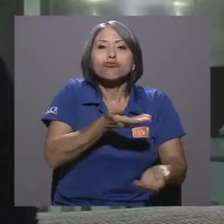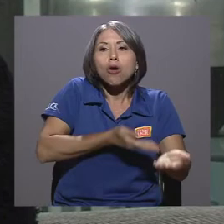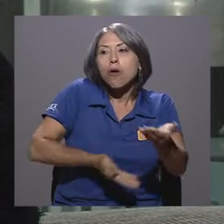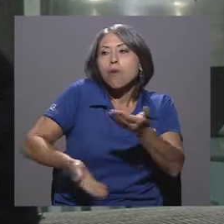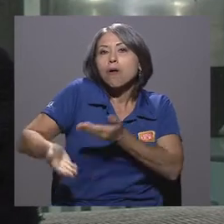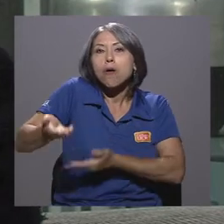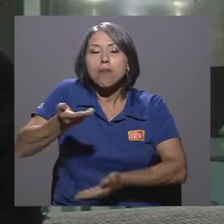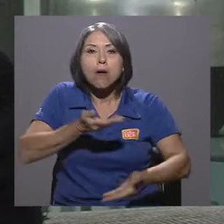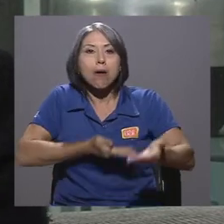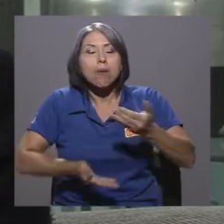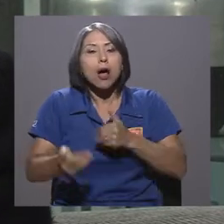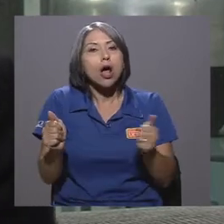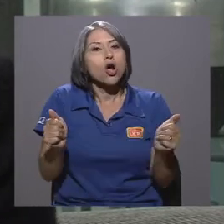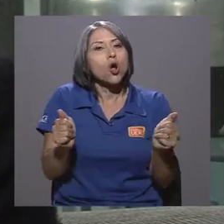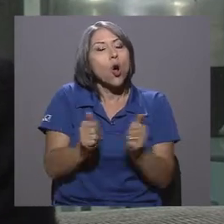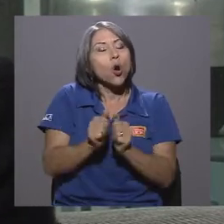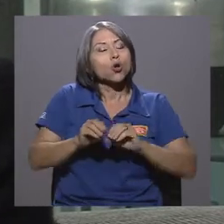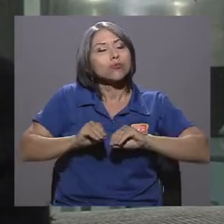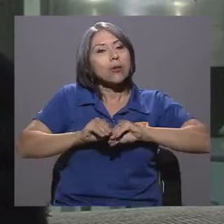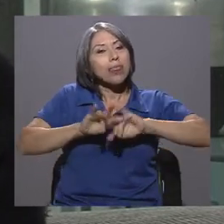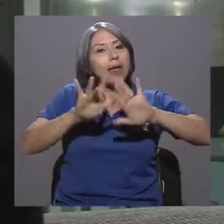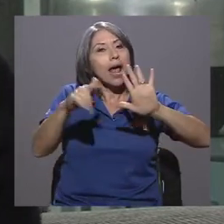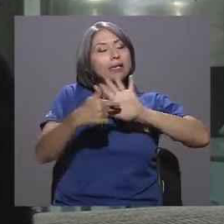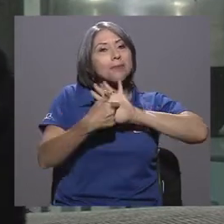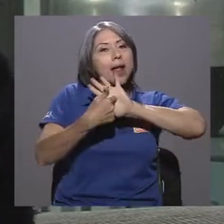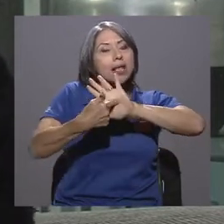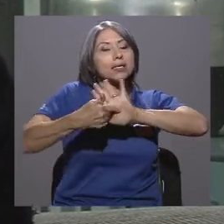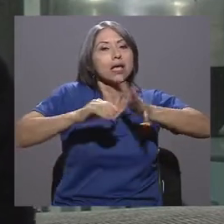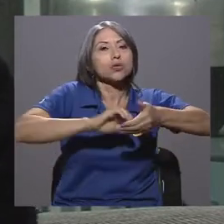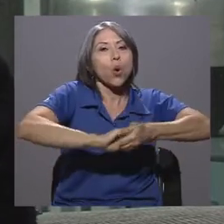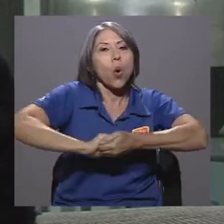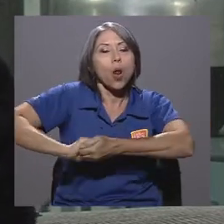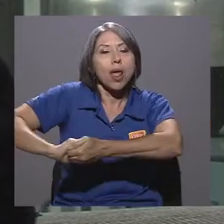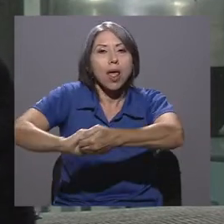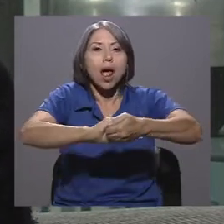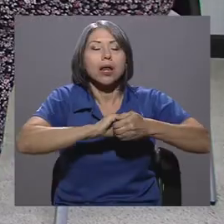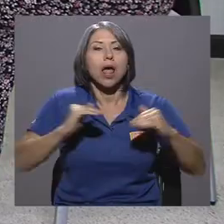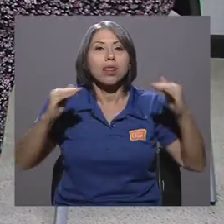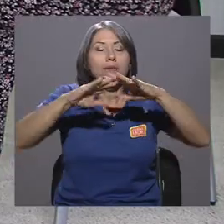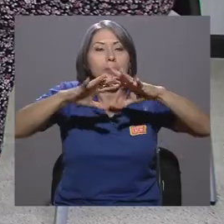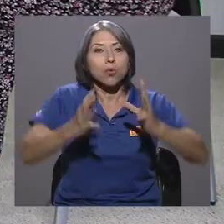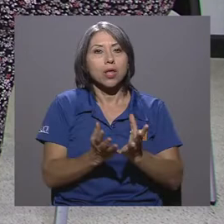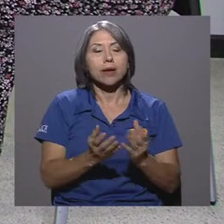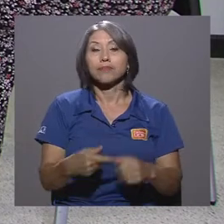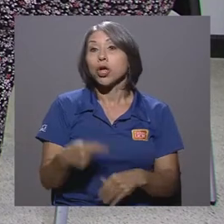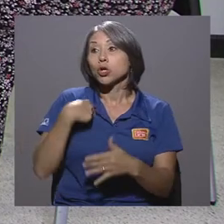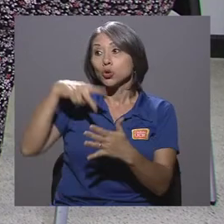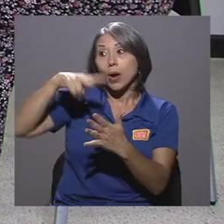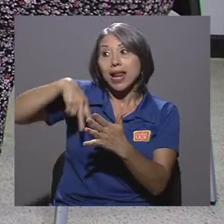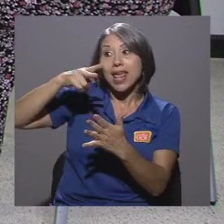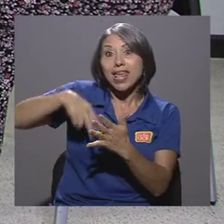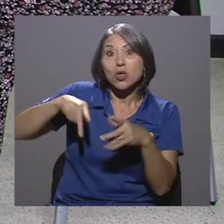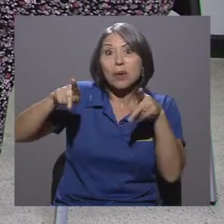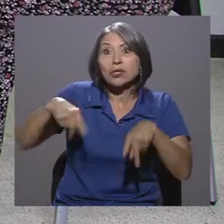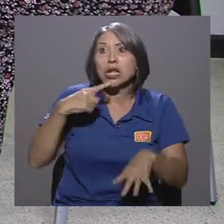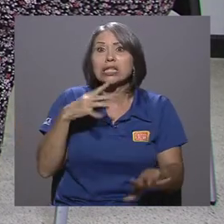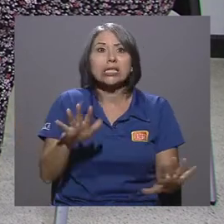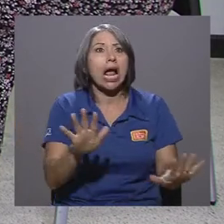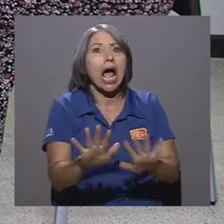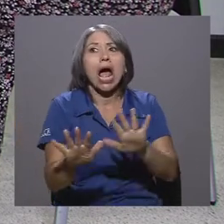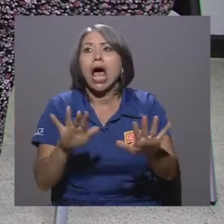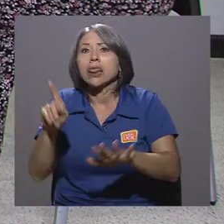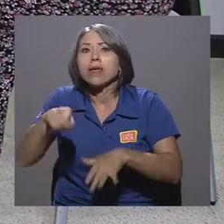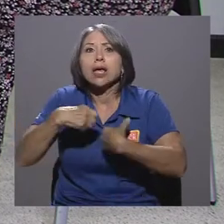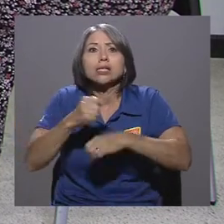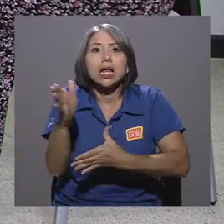colaboración y este sentido de transparencia y solidaridad a nivel mundial. he leído algunos comentarios que es, pero hay que hacer algo porque